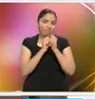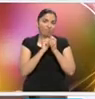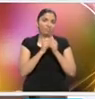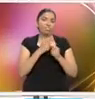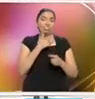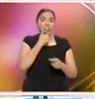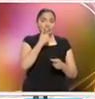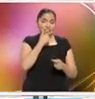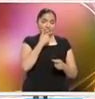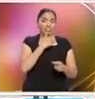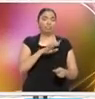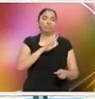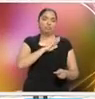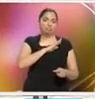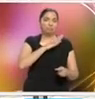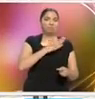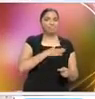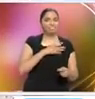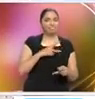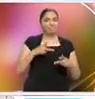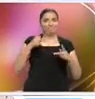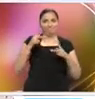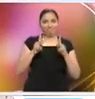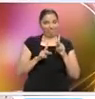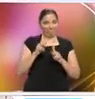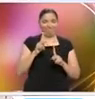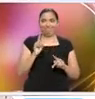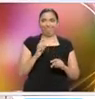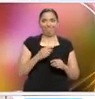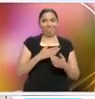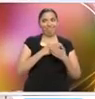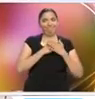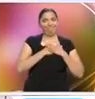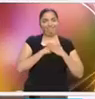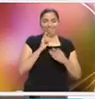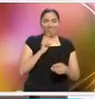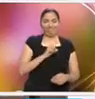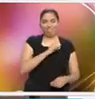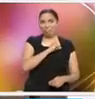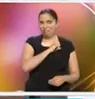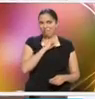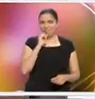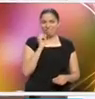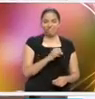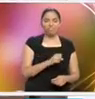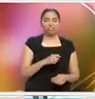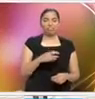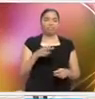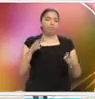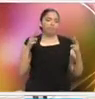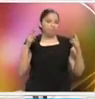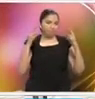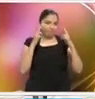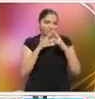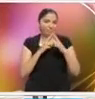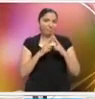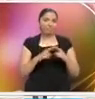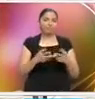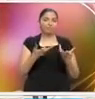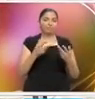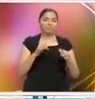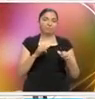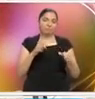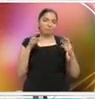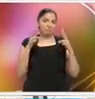ingleses y los españoles en esos entonces no se querían nada, porque además estaba la reforma religiosa de un lado, lo de la Armada